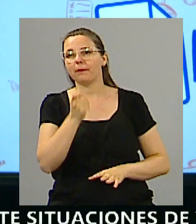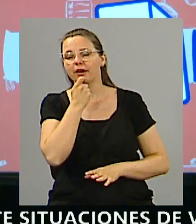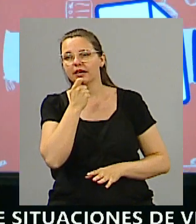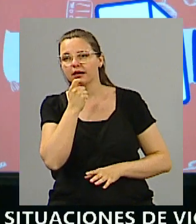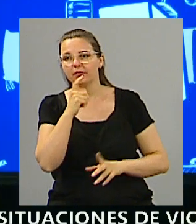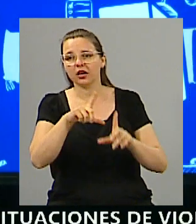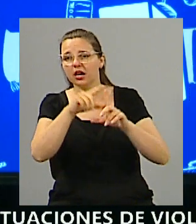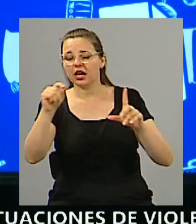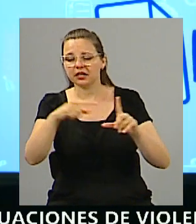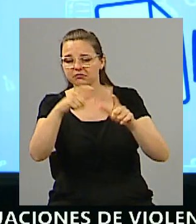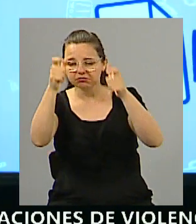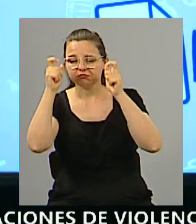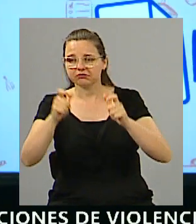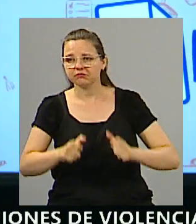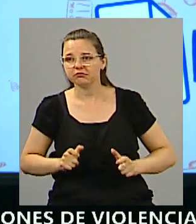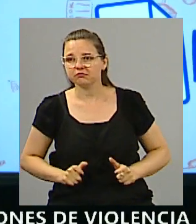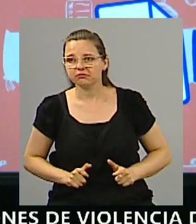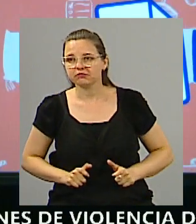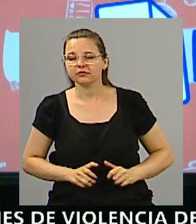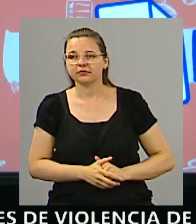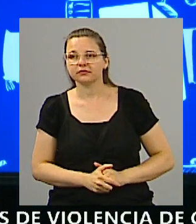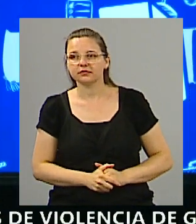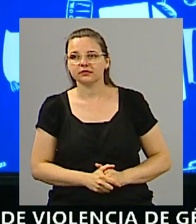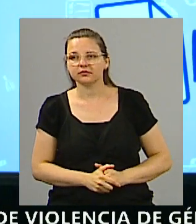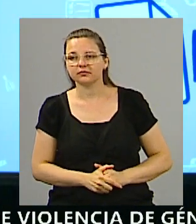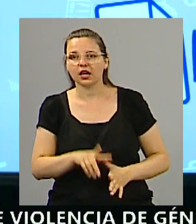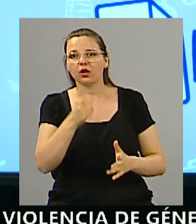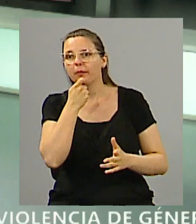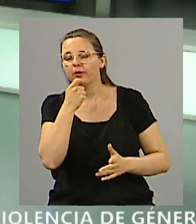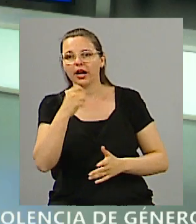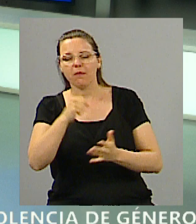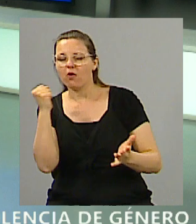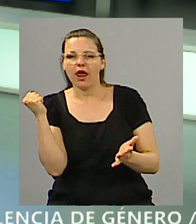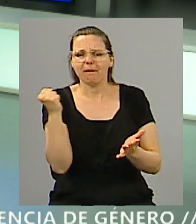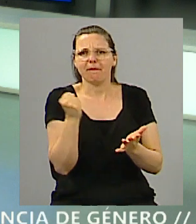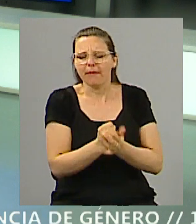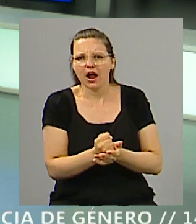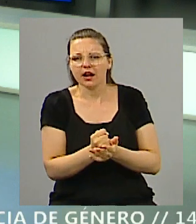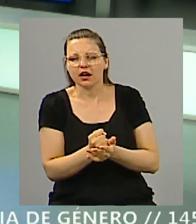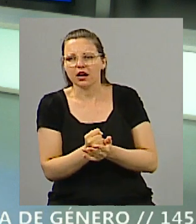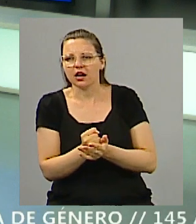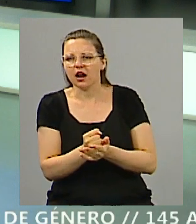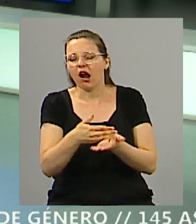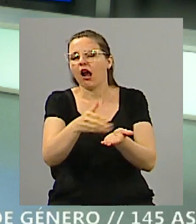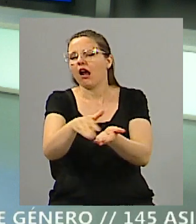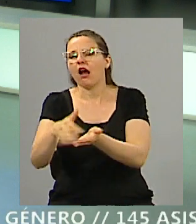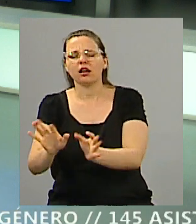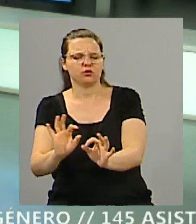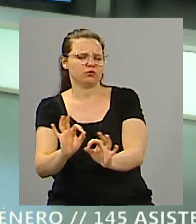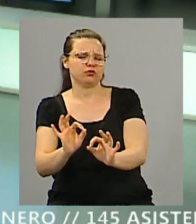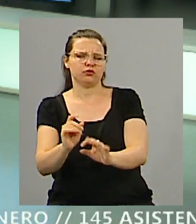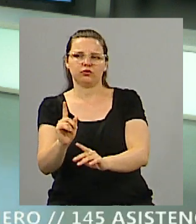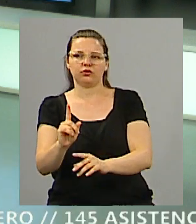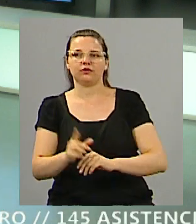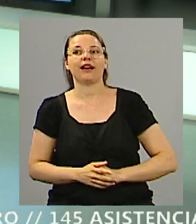mis análisis rutinarios, no va a tener que tener tanto estigma o tanto prejuicio cuando me lo pidan. Sí, porque nosotros a veces le ponemos